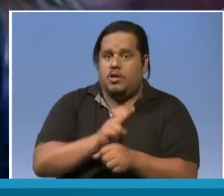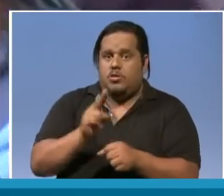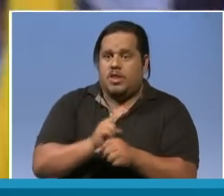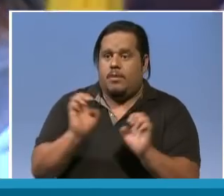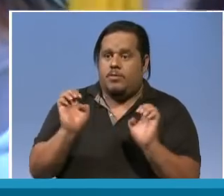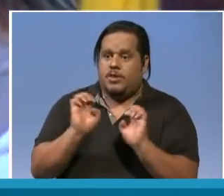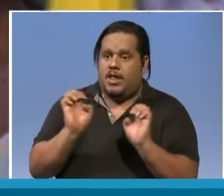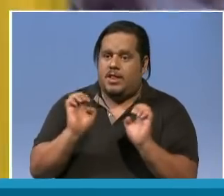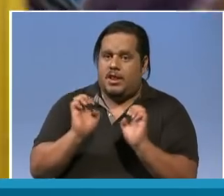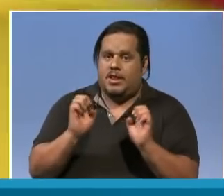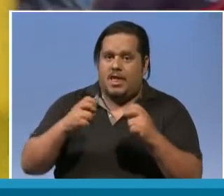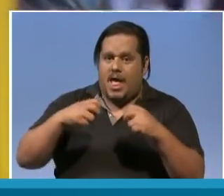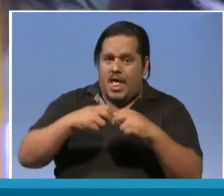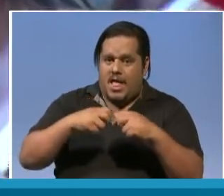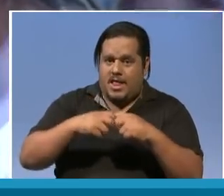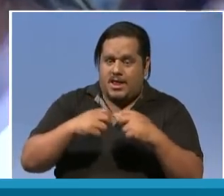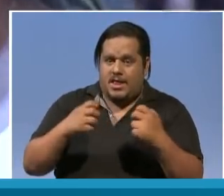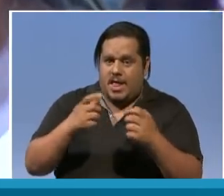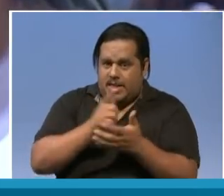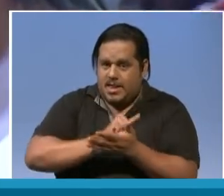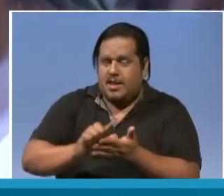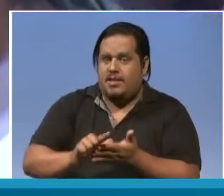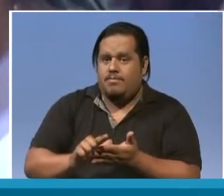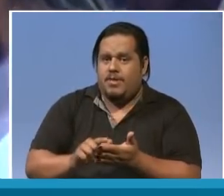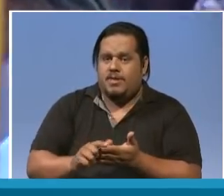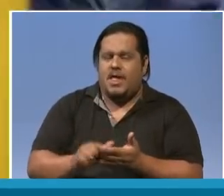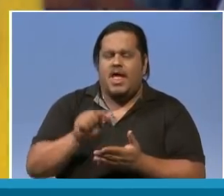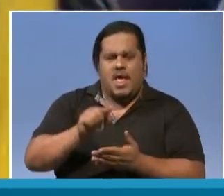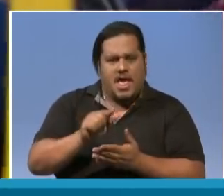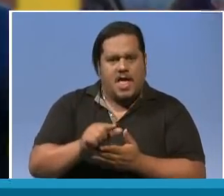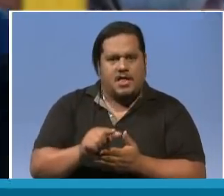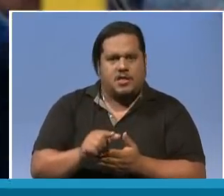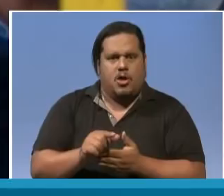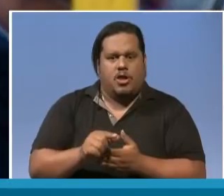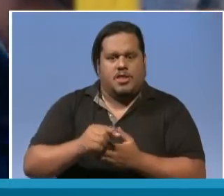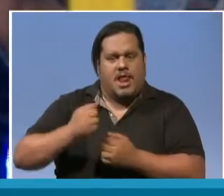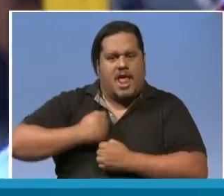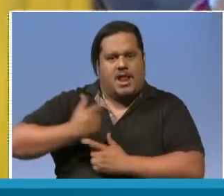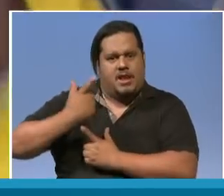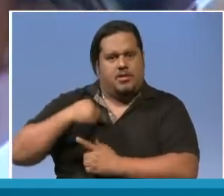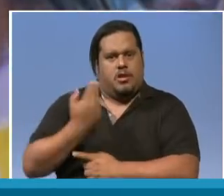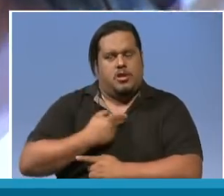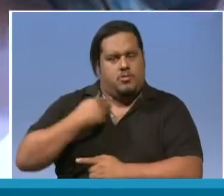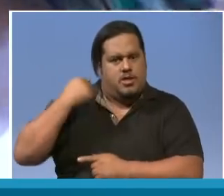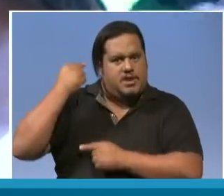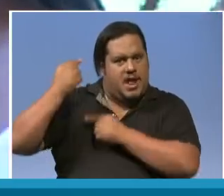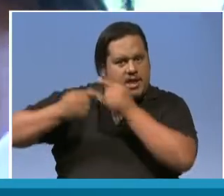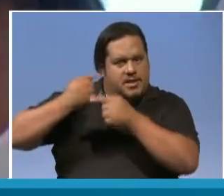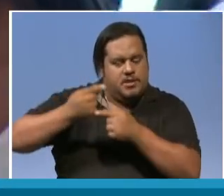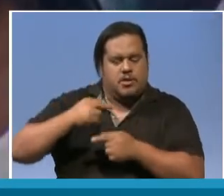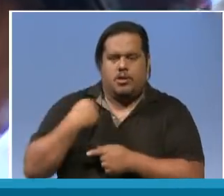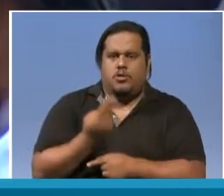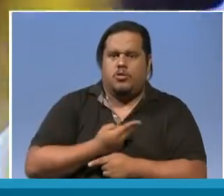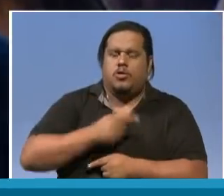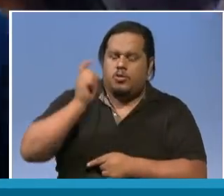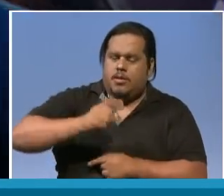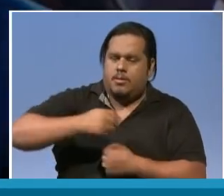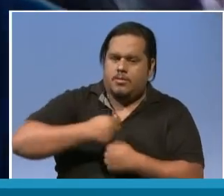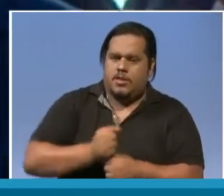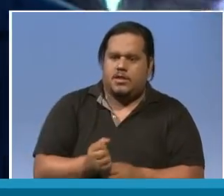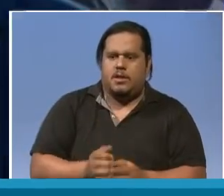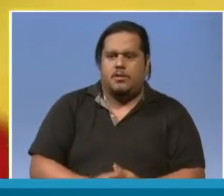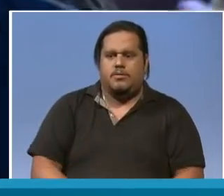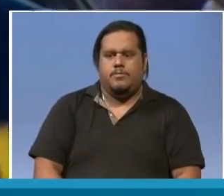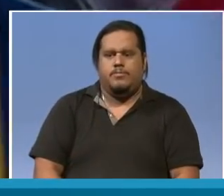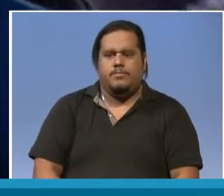esa será la abolición del ejército de nuestra generación. Y nos toca a nosotros hacerlo.